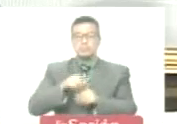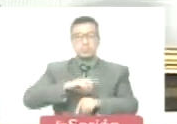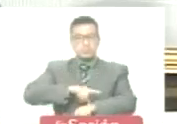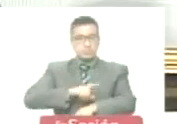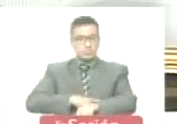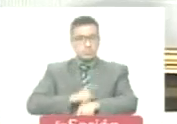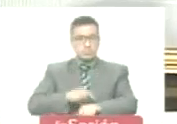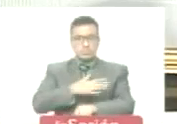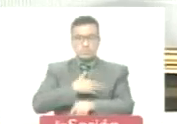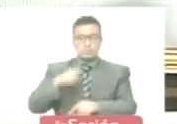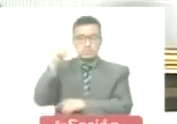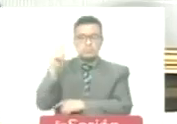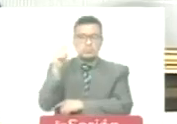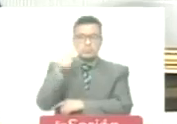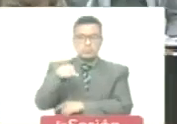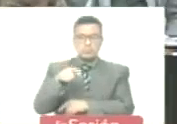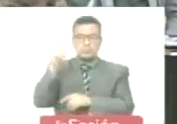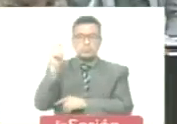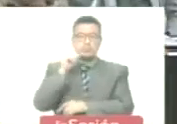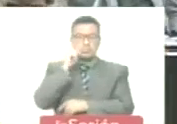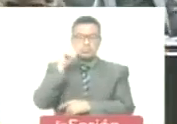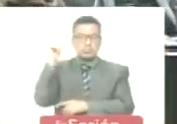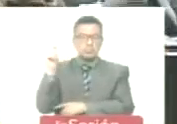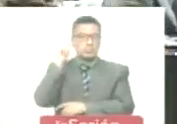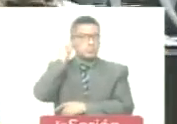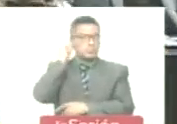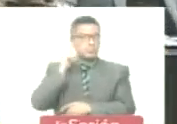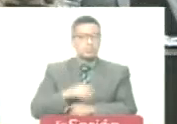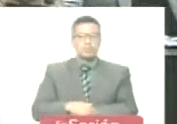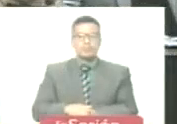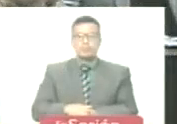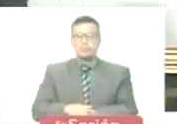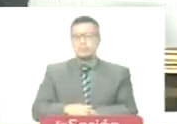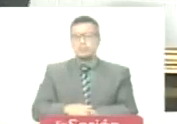tiempo, queridos diputados y queridas diputadas.